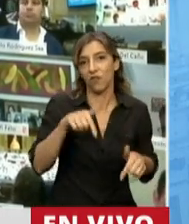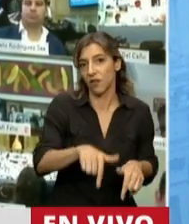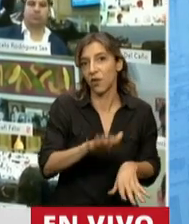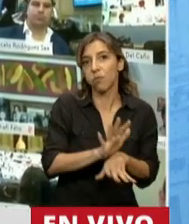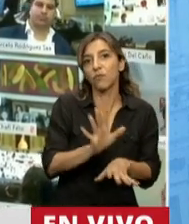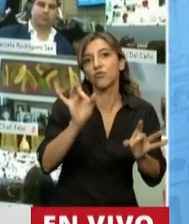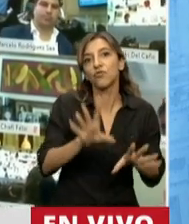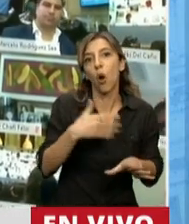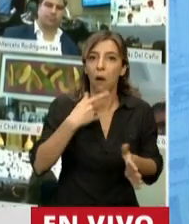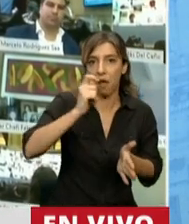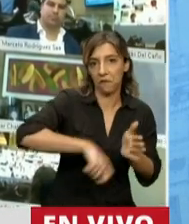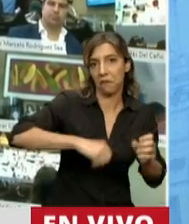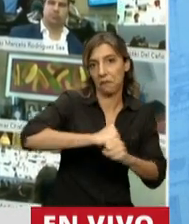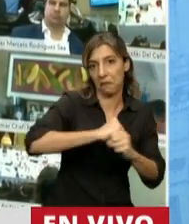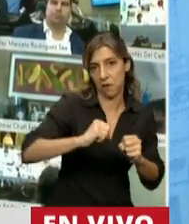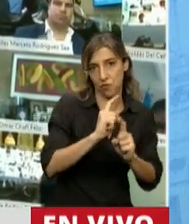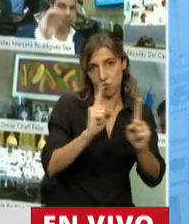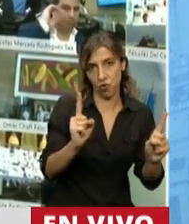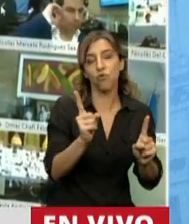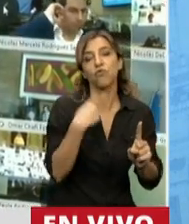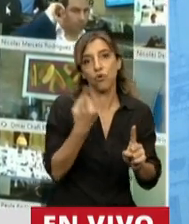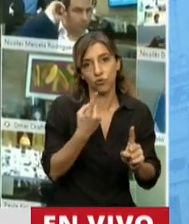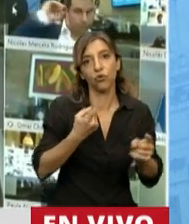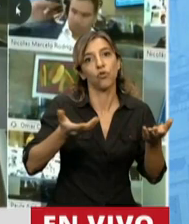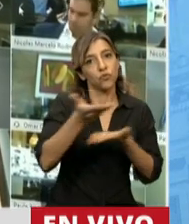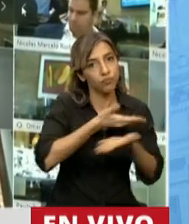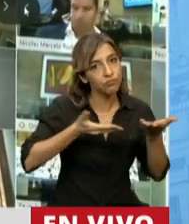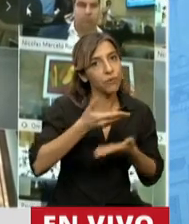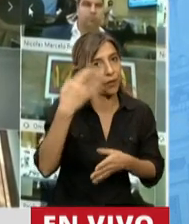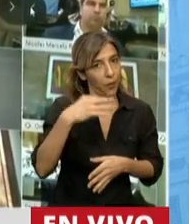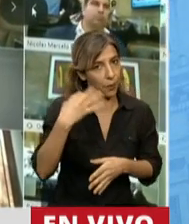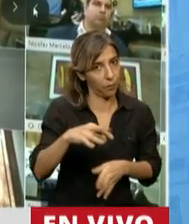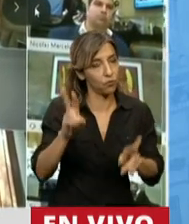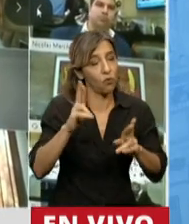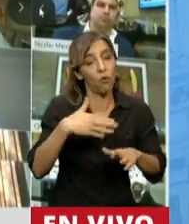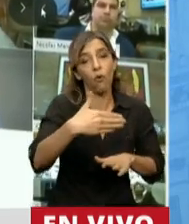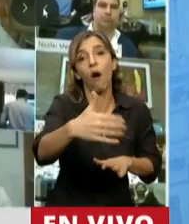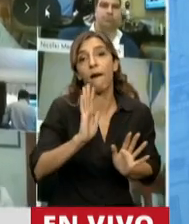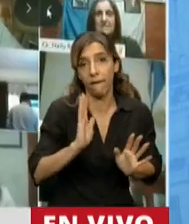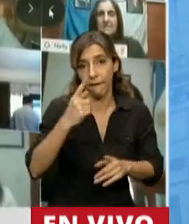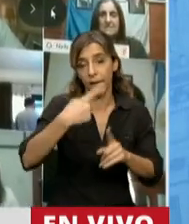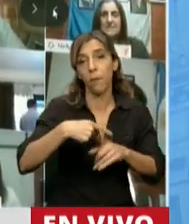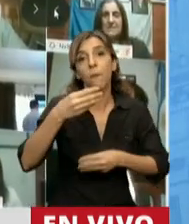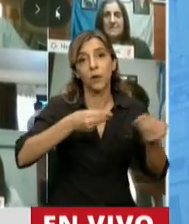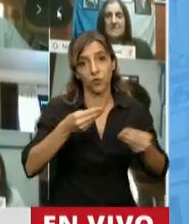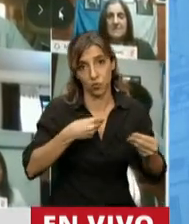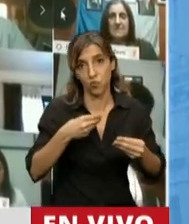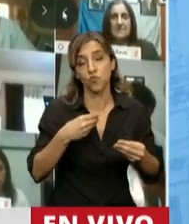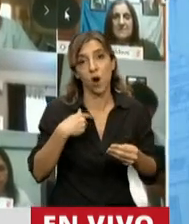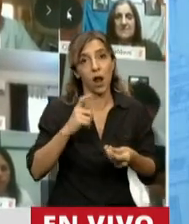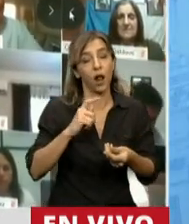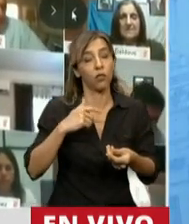y esperamos que prontamente tengamos otro presupuesto. Respecto al federalismo, otra vez la discrecionalidad.